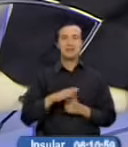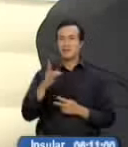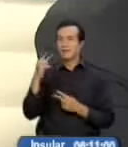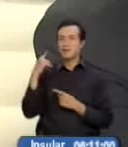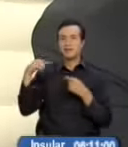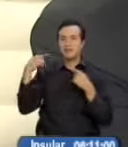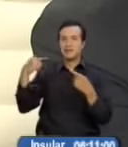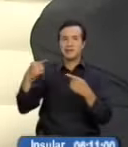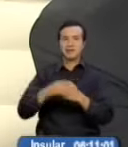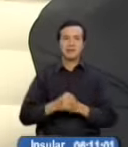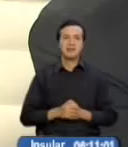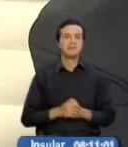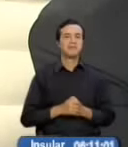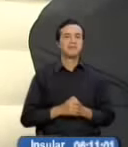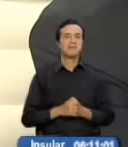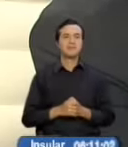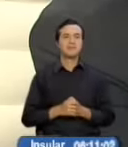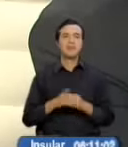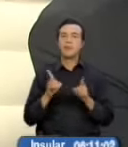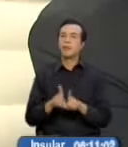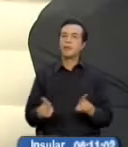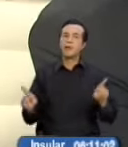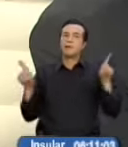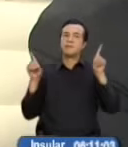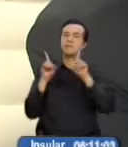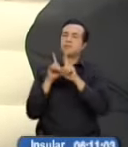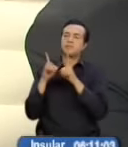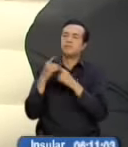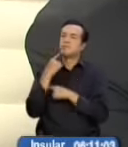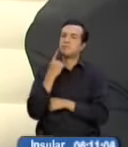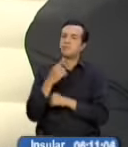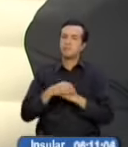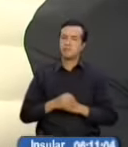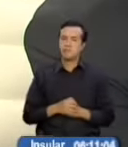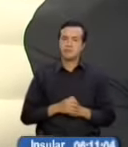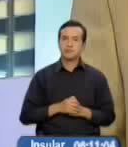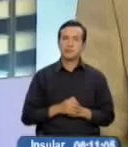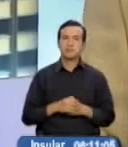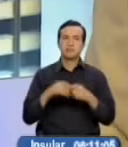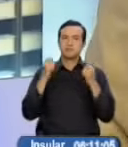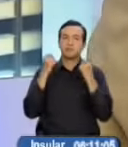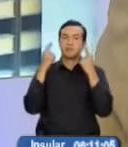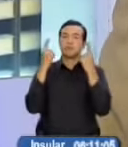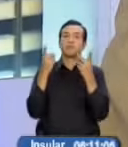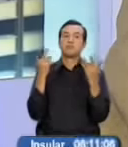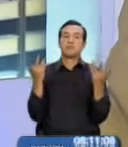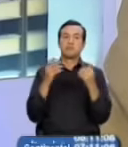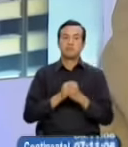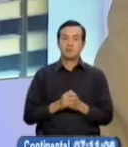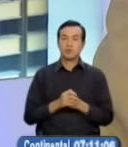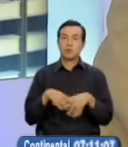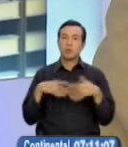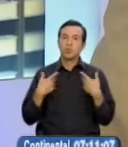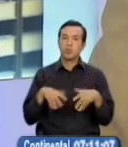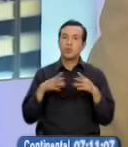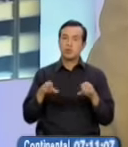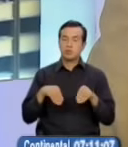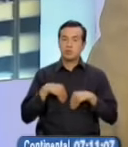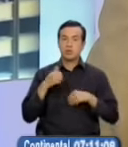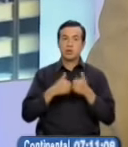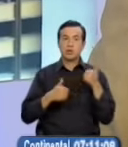Vamos, Jorge León, estas cifras, ¿qué te indican? Bueno, estoy sorprendido de la fuerte aceptación de